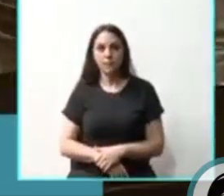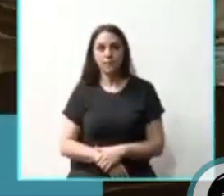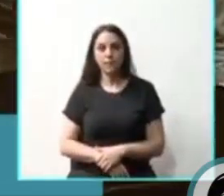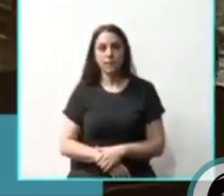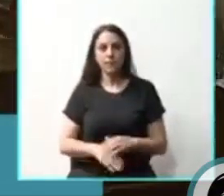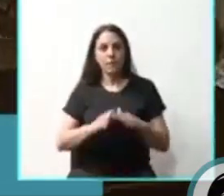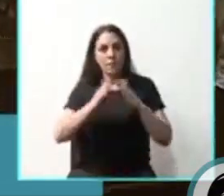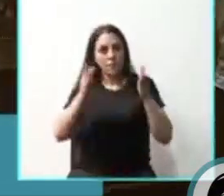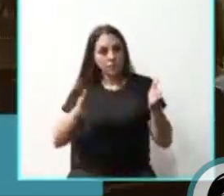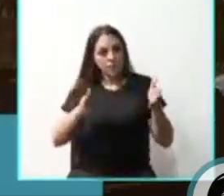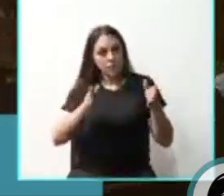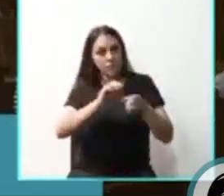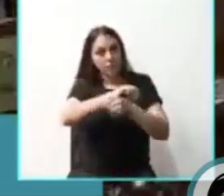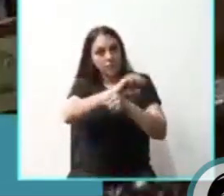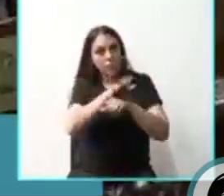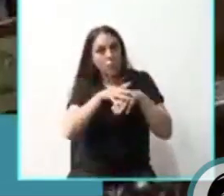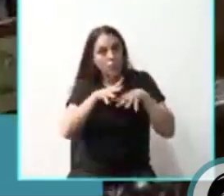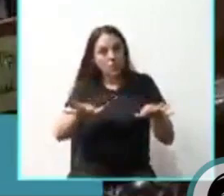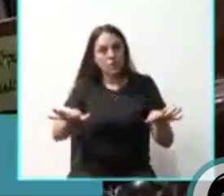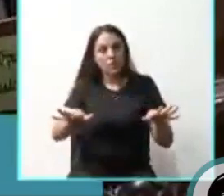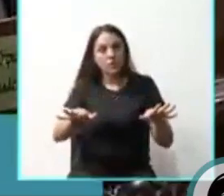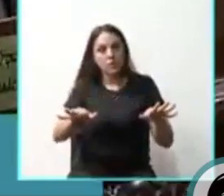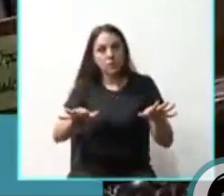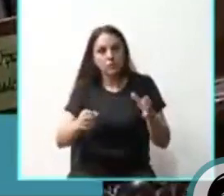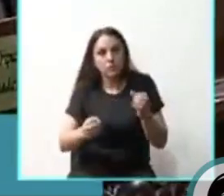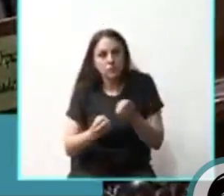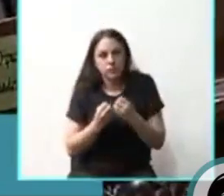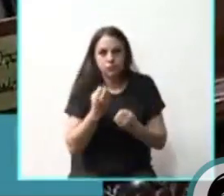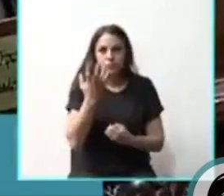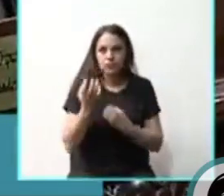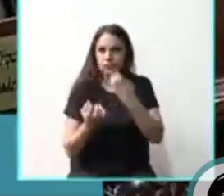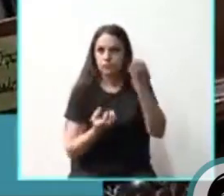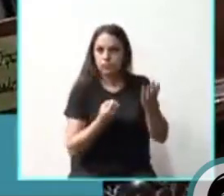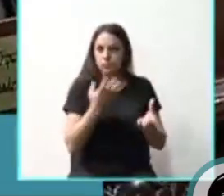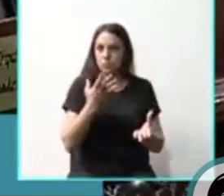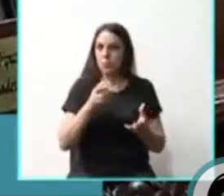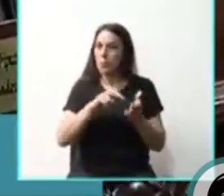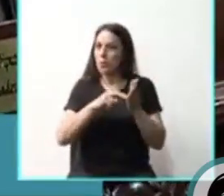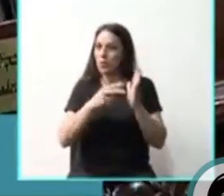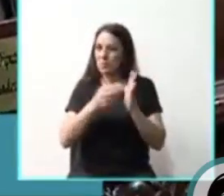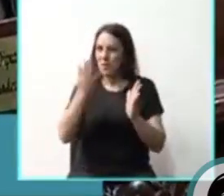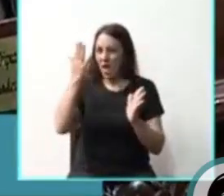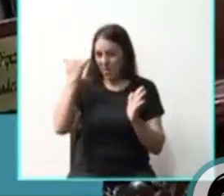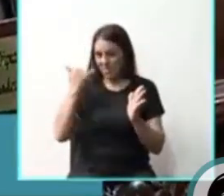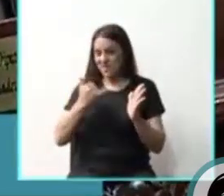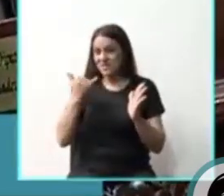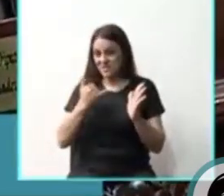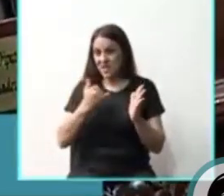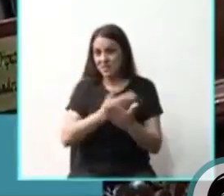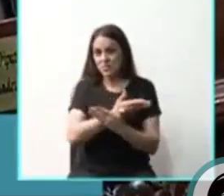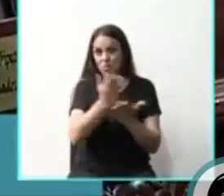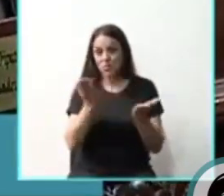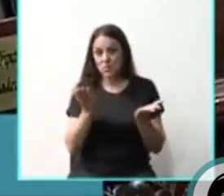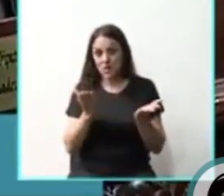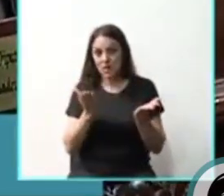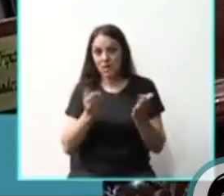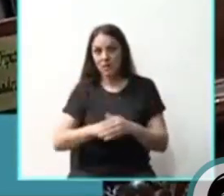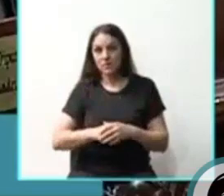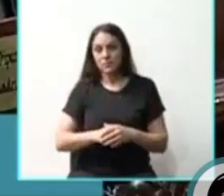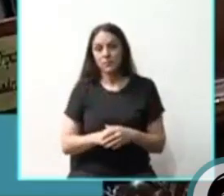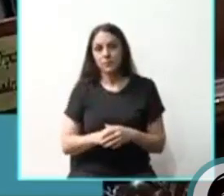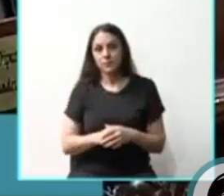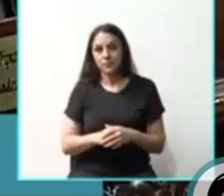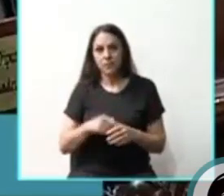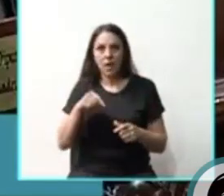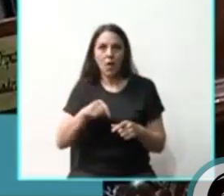pandemia sacó a la luz problemas que ya existían en la sociedad capitalista y que los